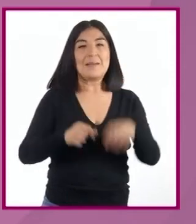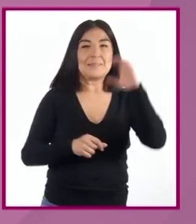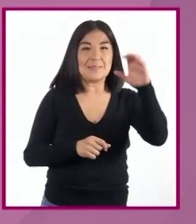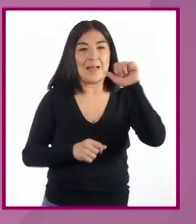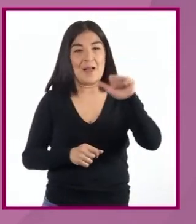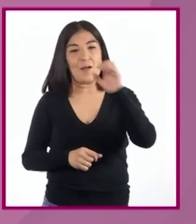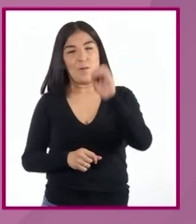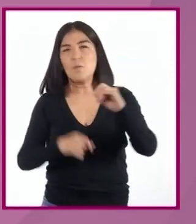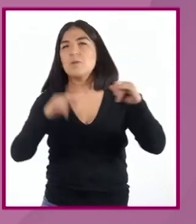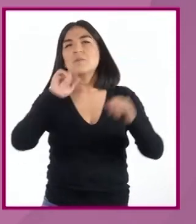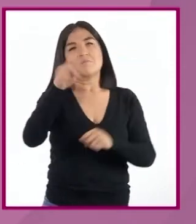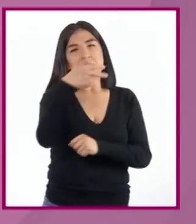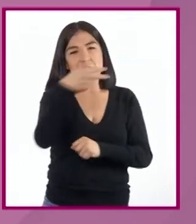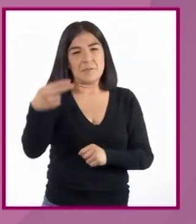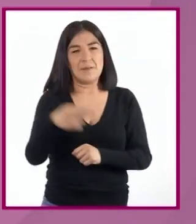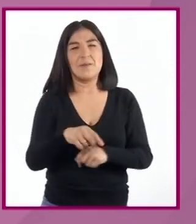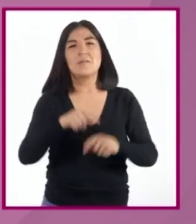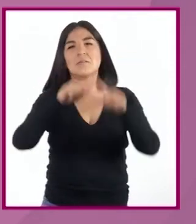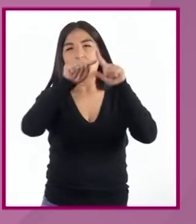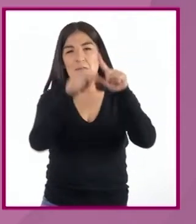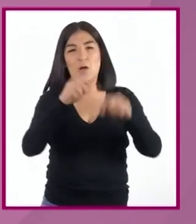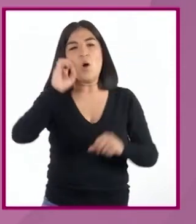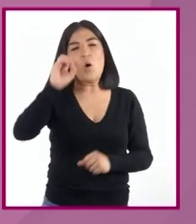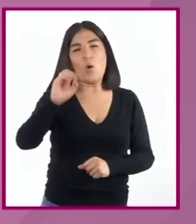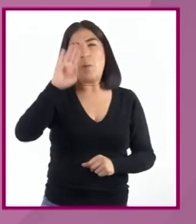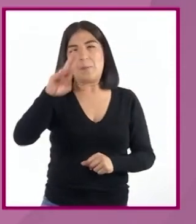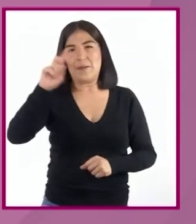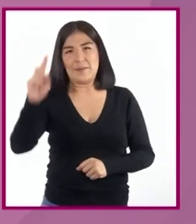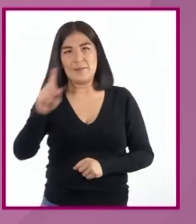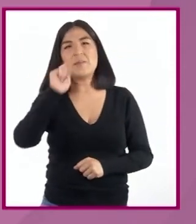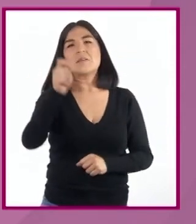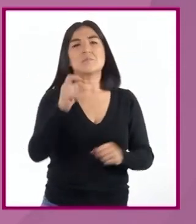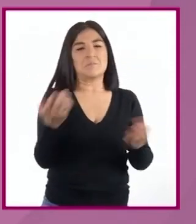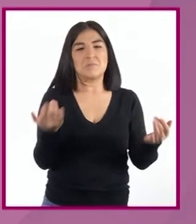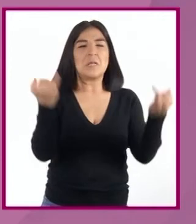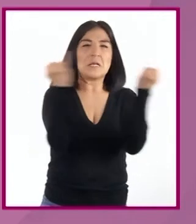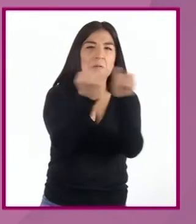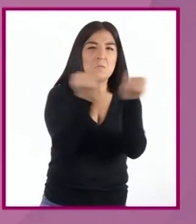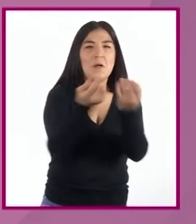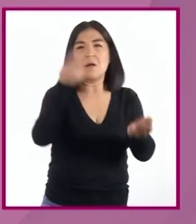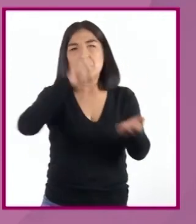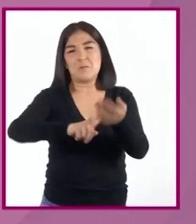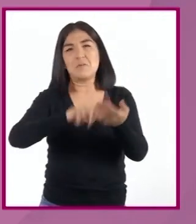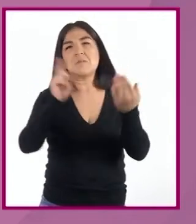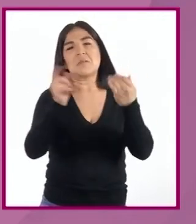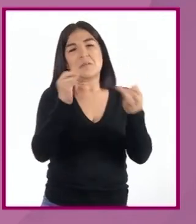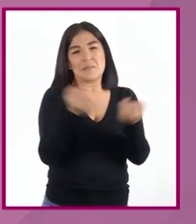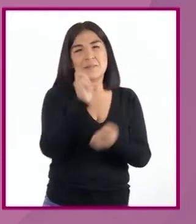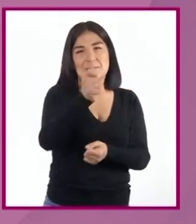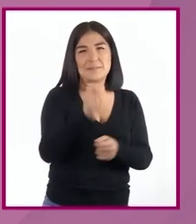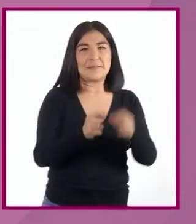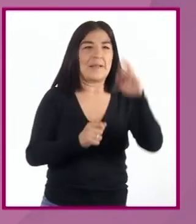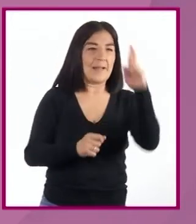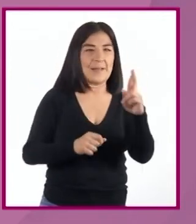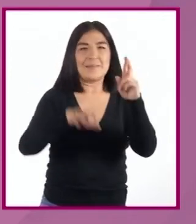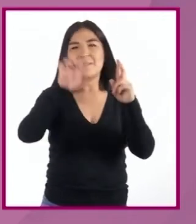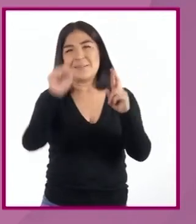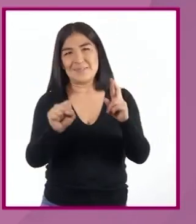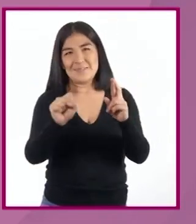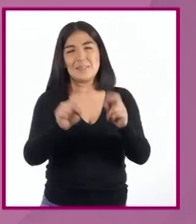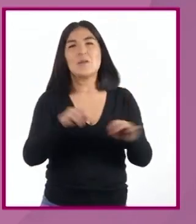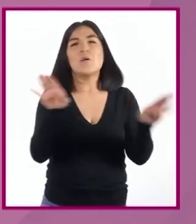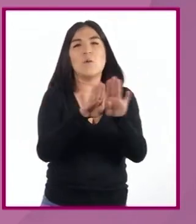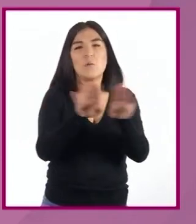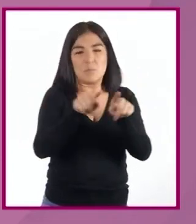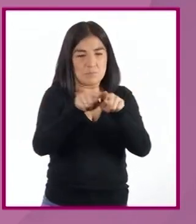CAO es igual al ángulo OBD por alternos internos entre R y S, que son